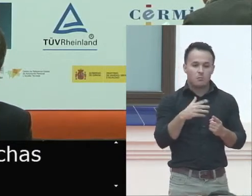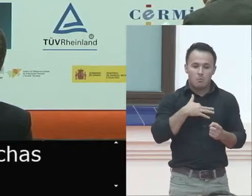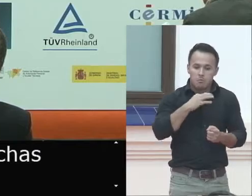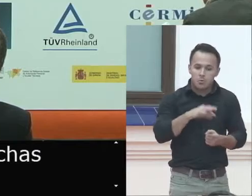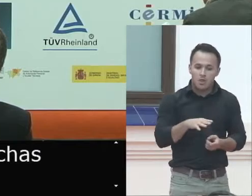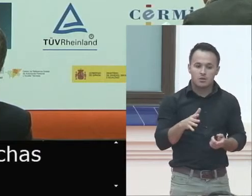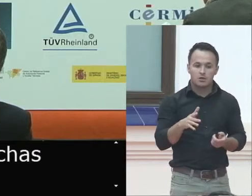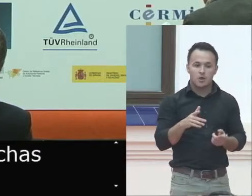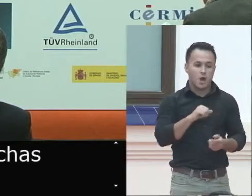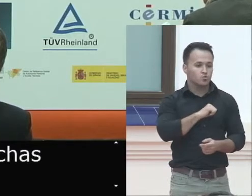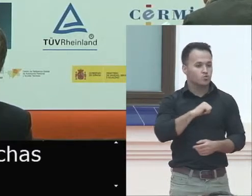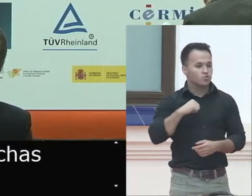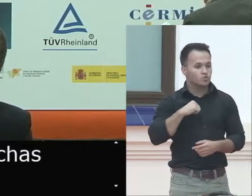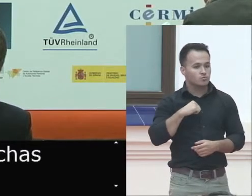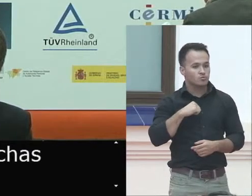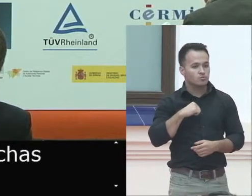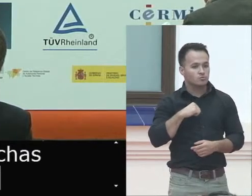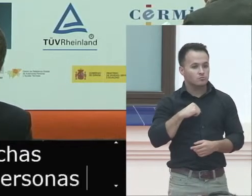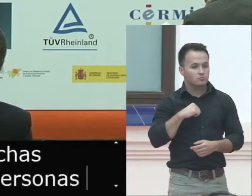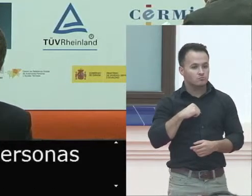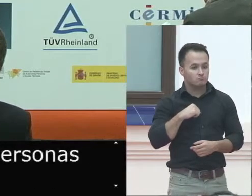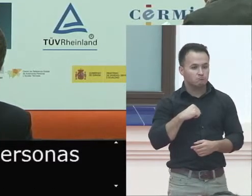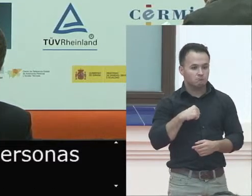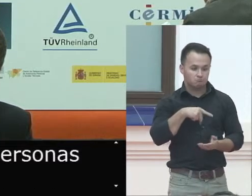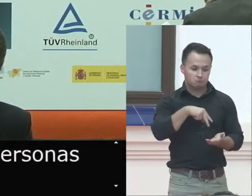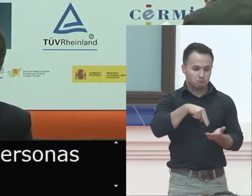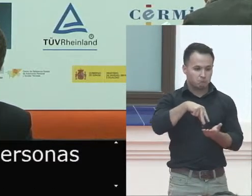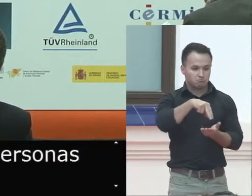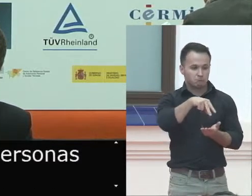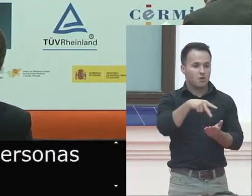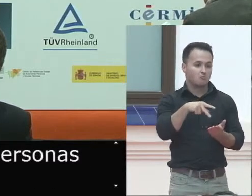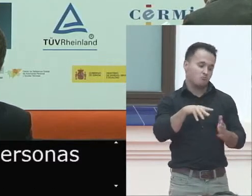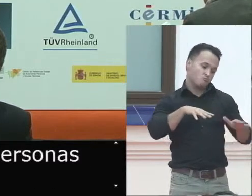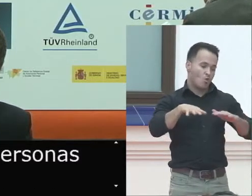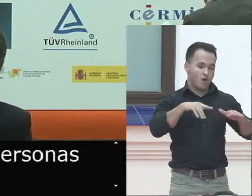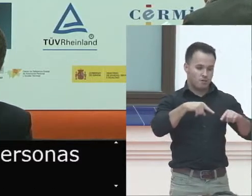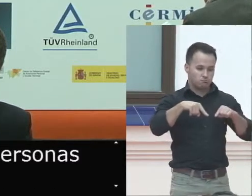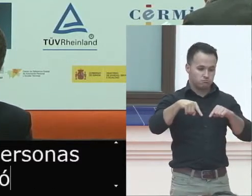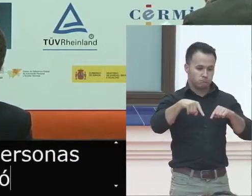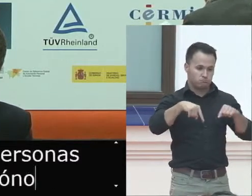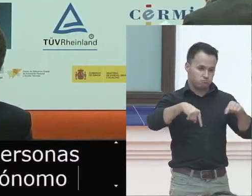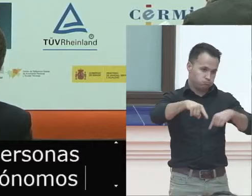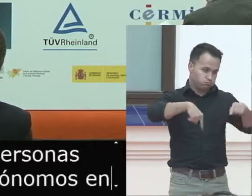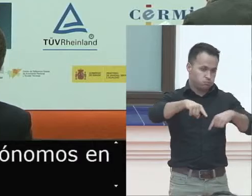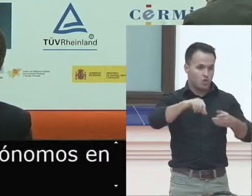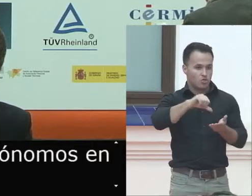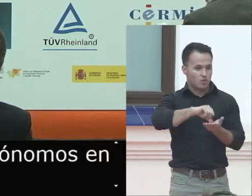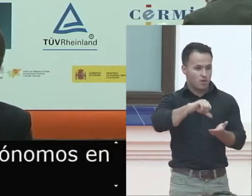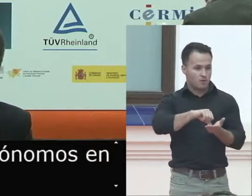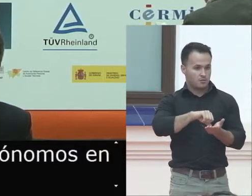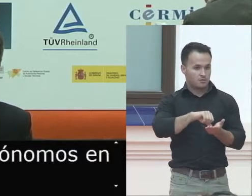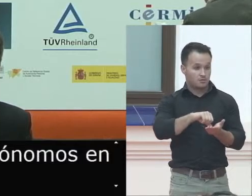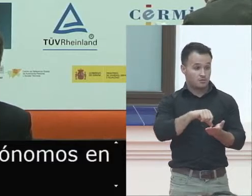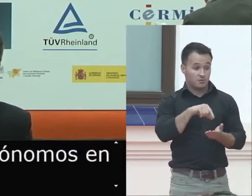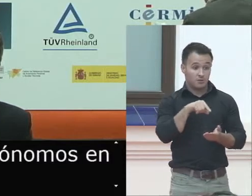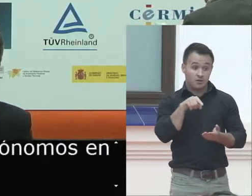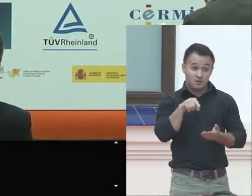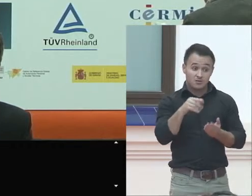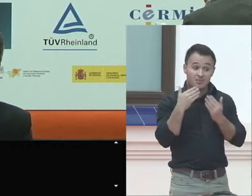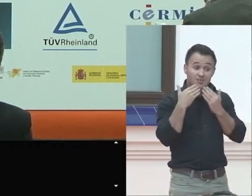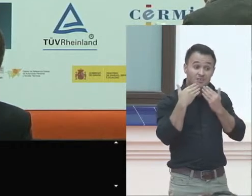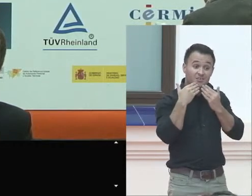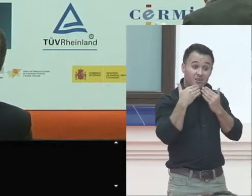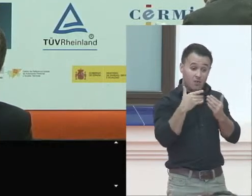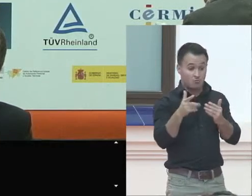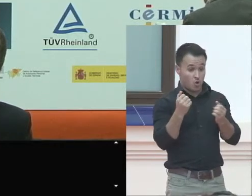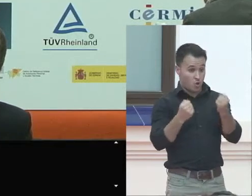ser prácticamente autónomos en su deambulación por la ciudad. Eso es un salto, y eso no lo va a hacer. Cuando haya coches de